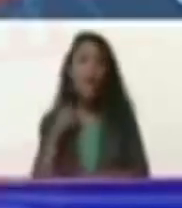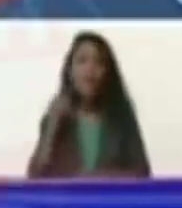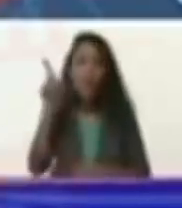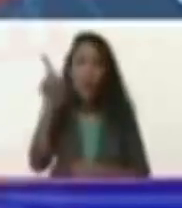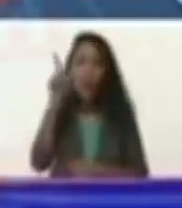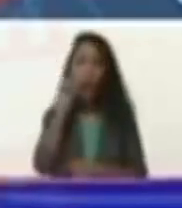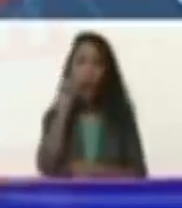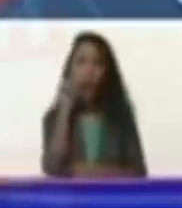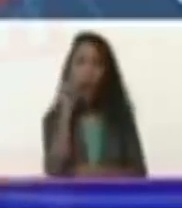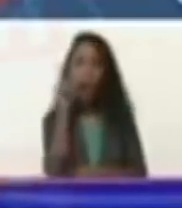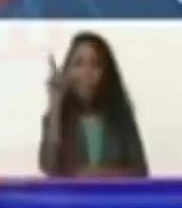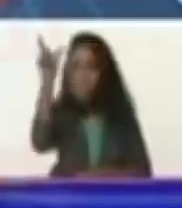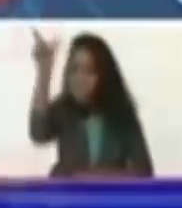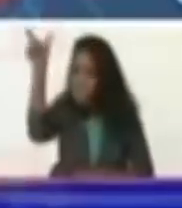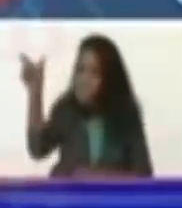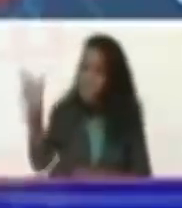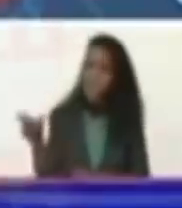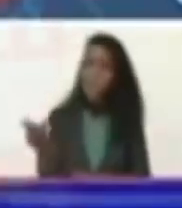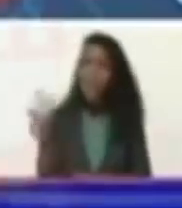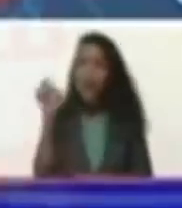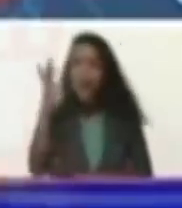venezolanas.